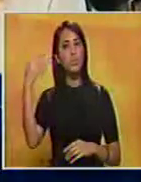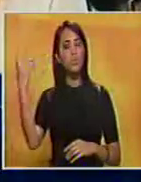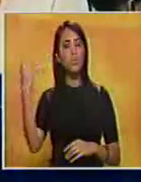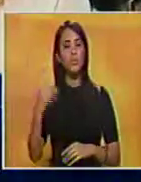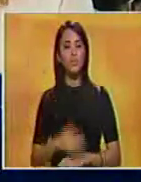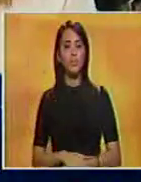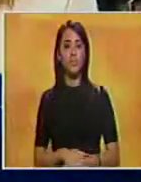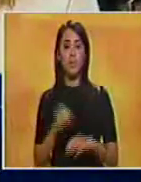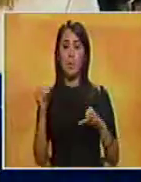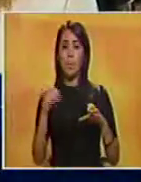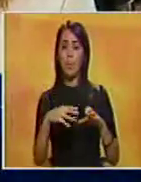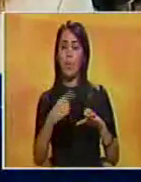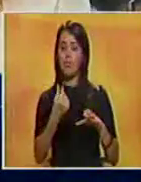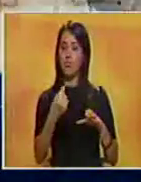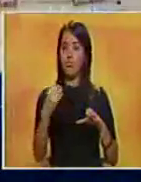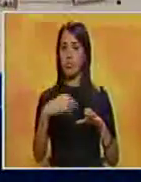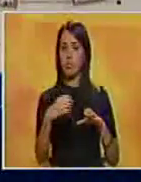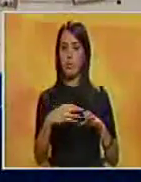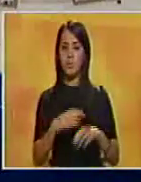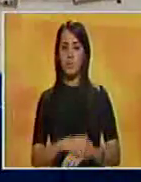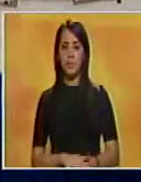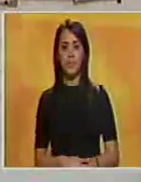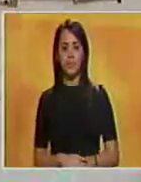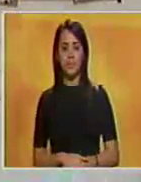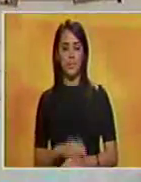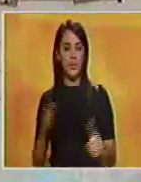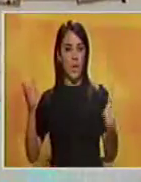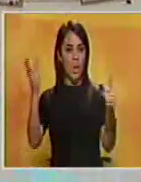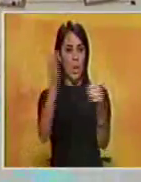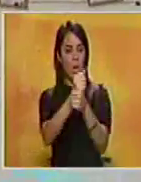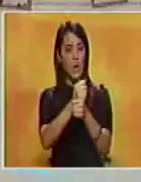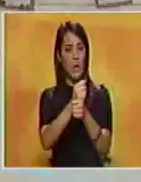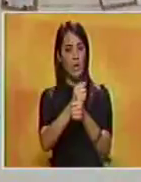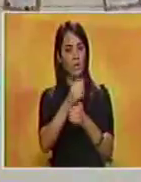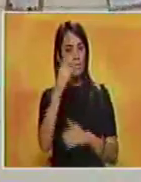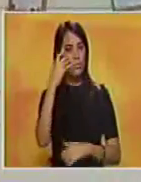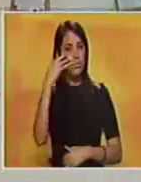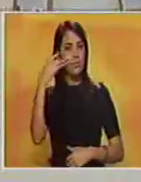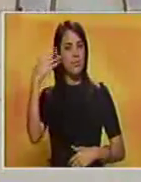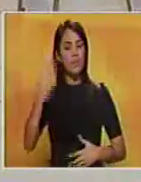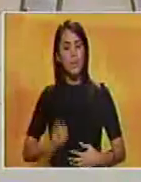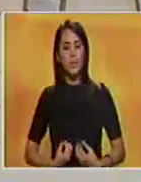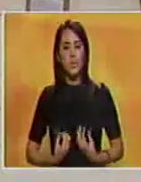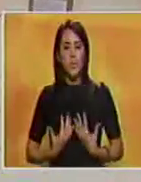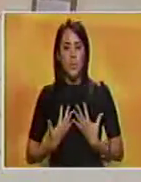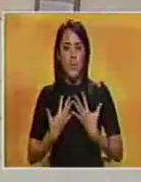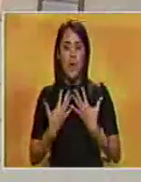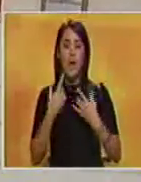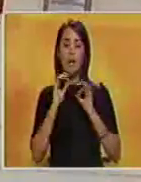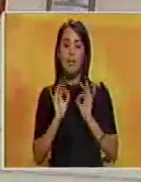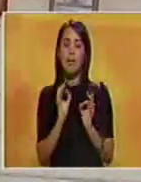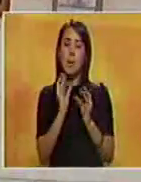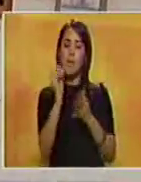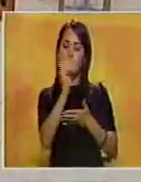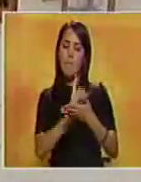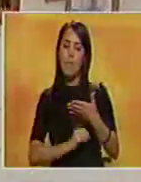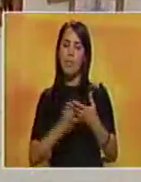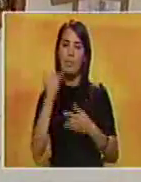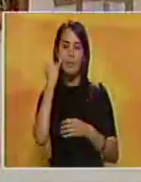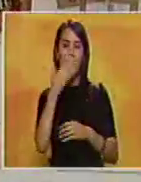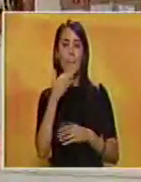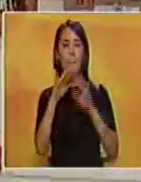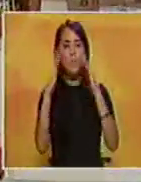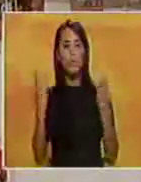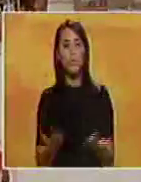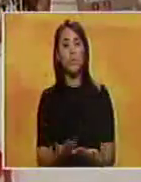fondo para traer capital. Los logros combinados inspiran a más personas comprometidas con la creación de un mundo mejor. Yo